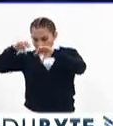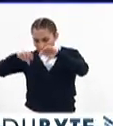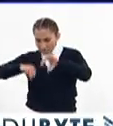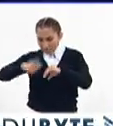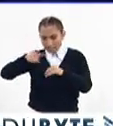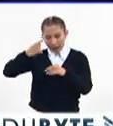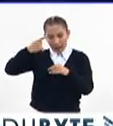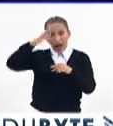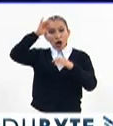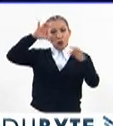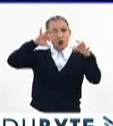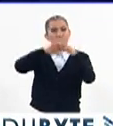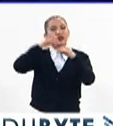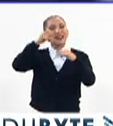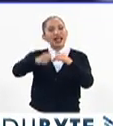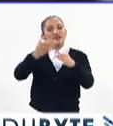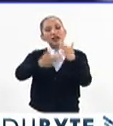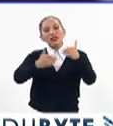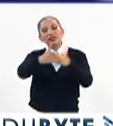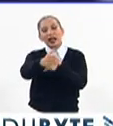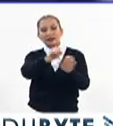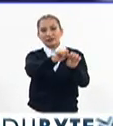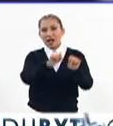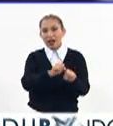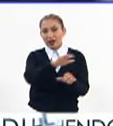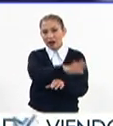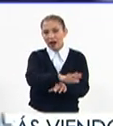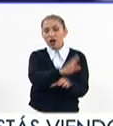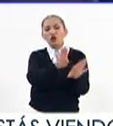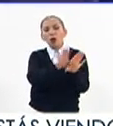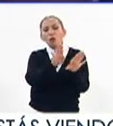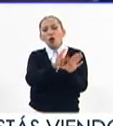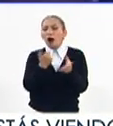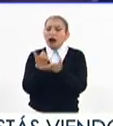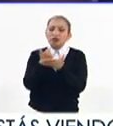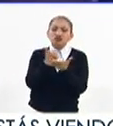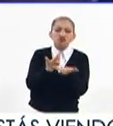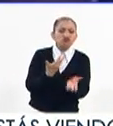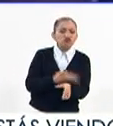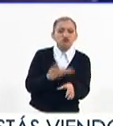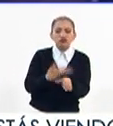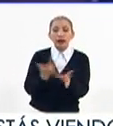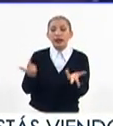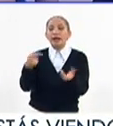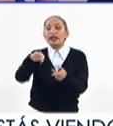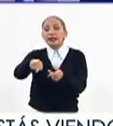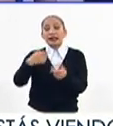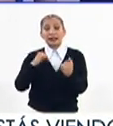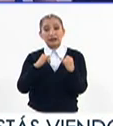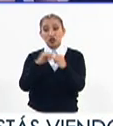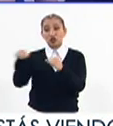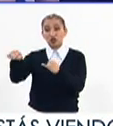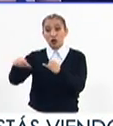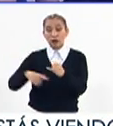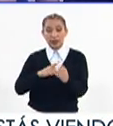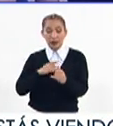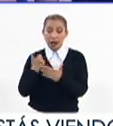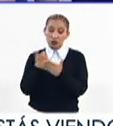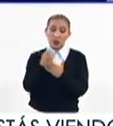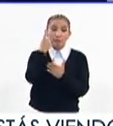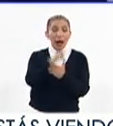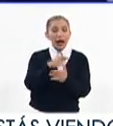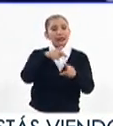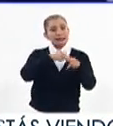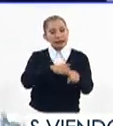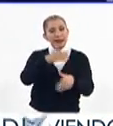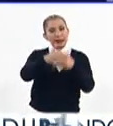mediadores llegaron a un acuerdo sobre lo que falta en sus salas, cómo lo podrían solucionar y el papel que las instituciones deben realizar para